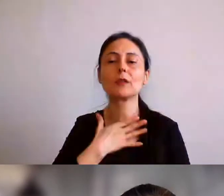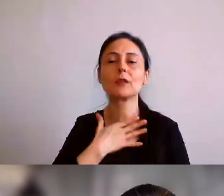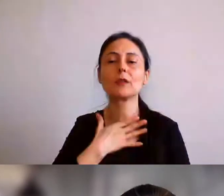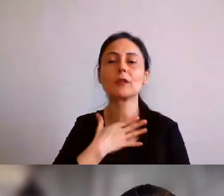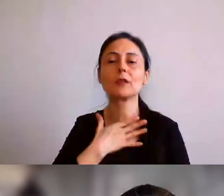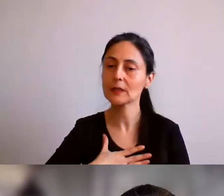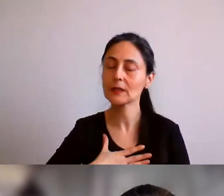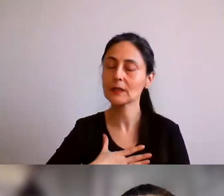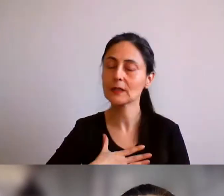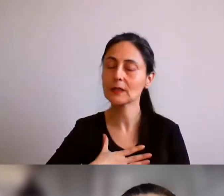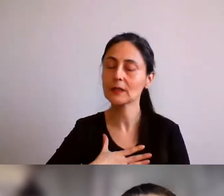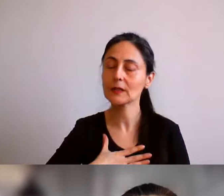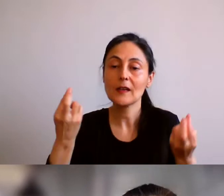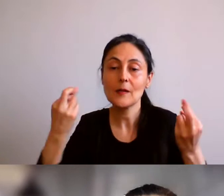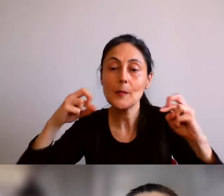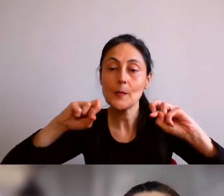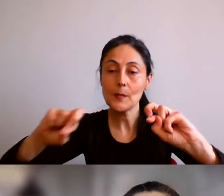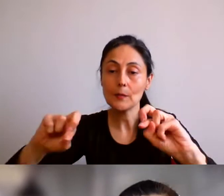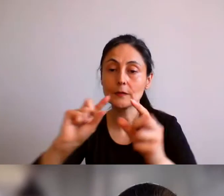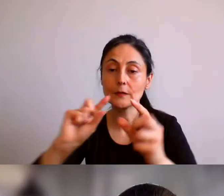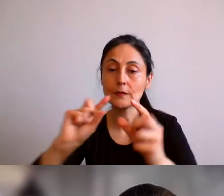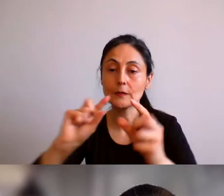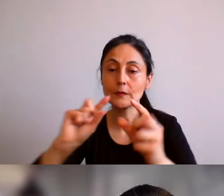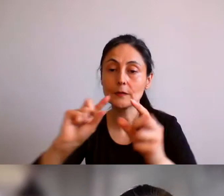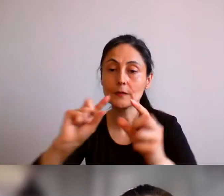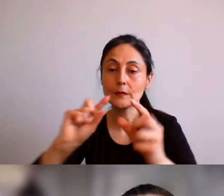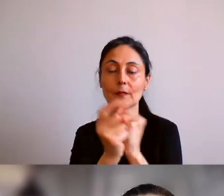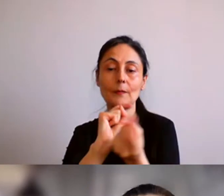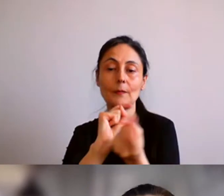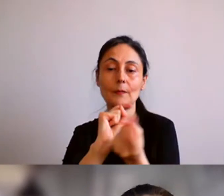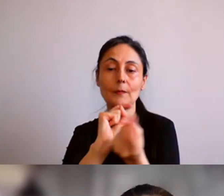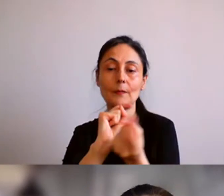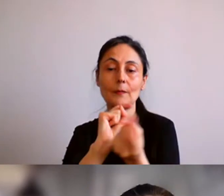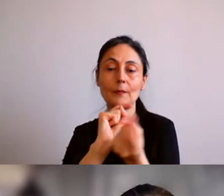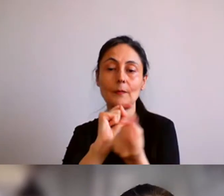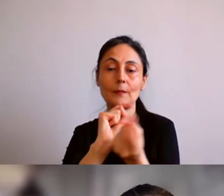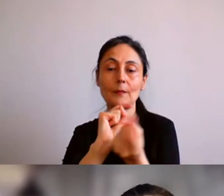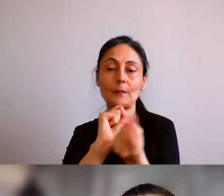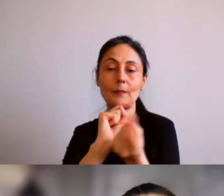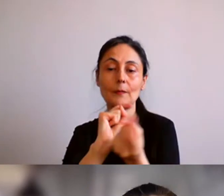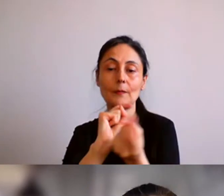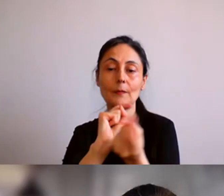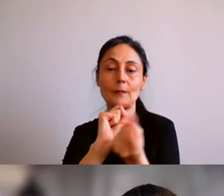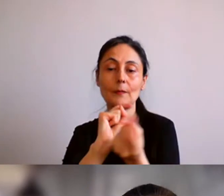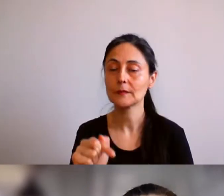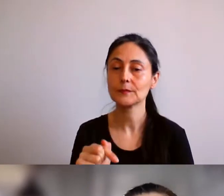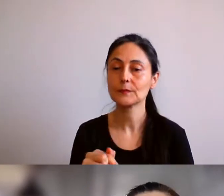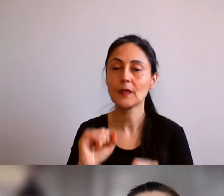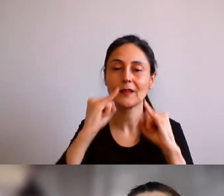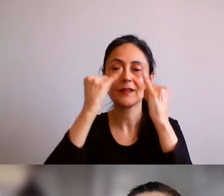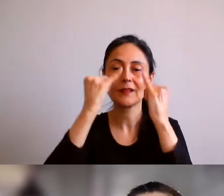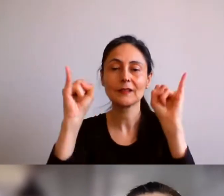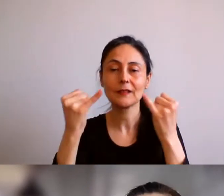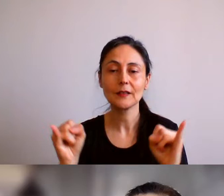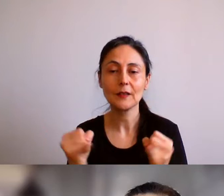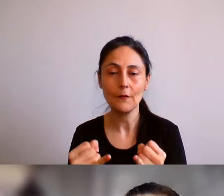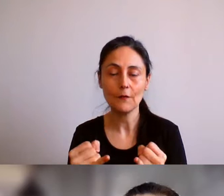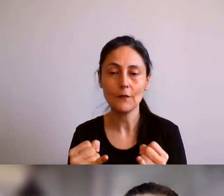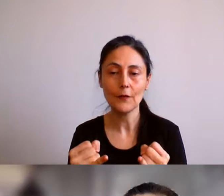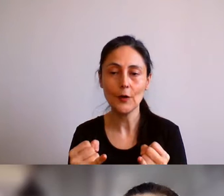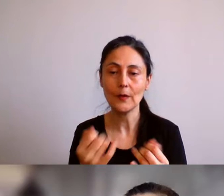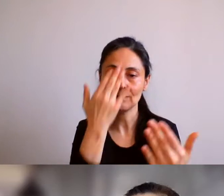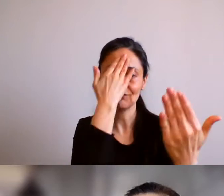de adaptarse y ser y adaptable a los cambios, porque yo creo que esta forma en que tuvimos que enfrentar rápidamente, ¿cierto?,